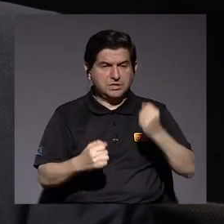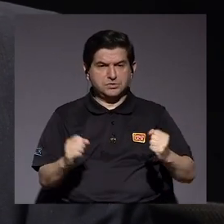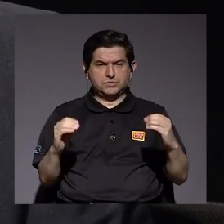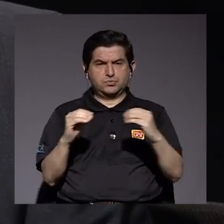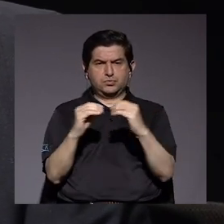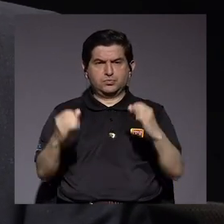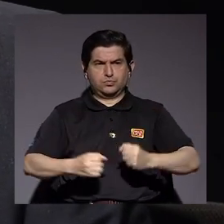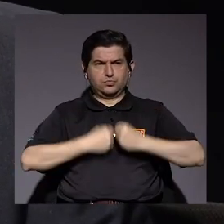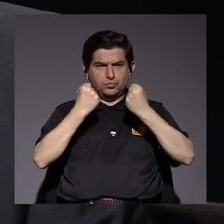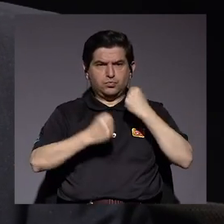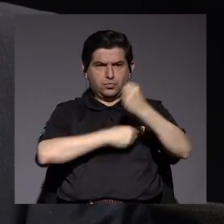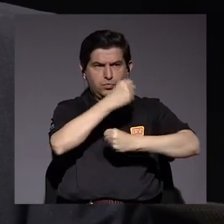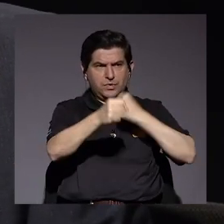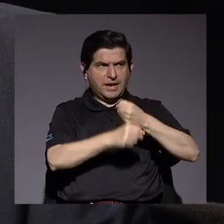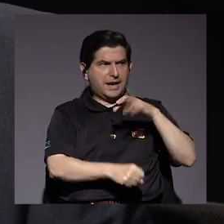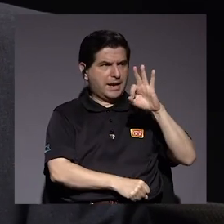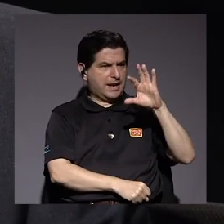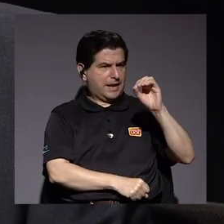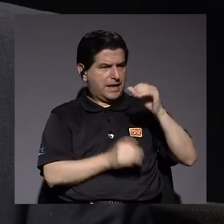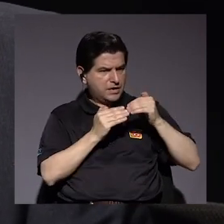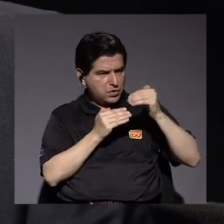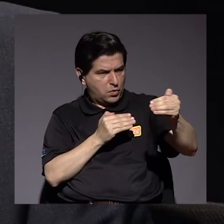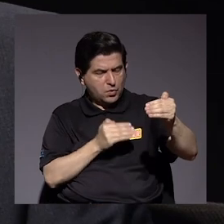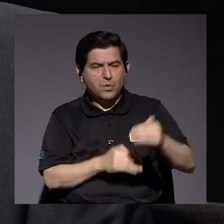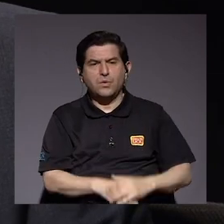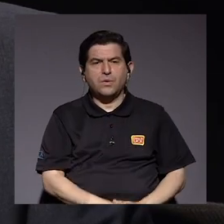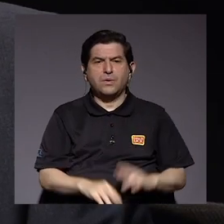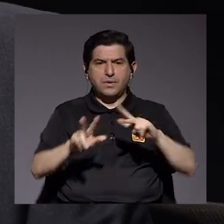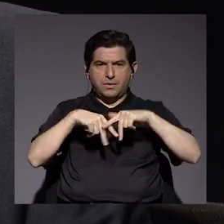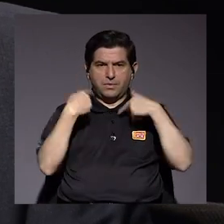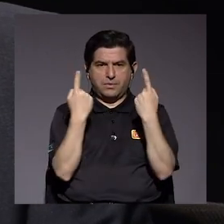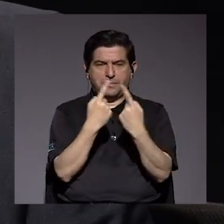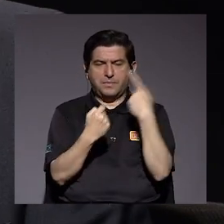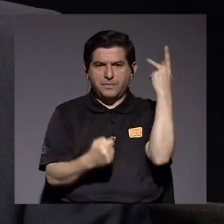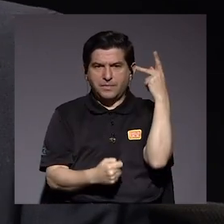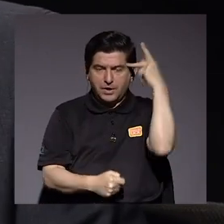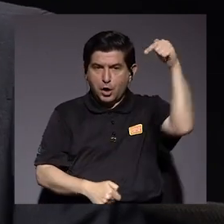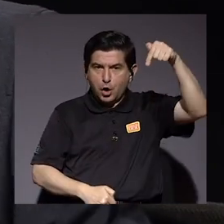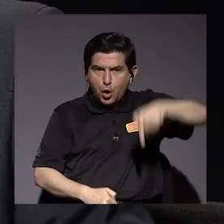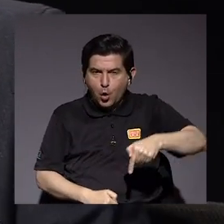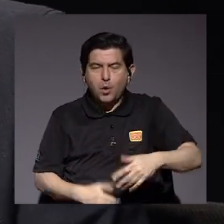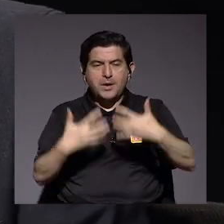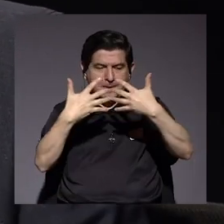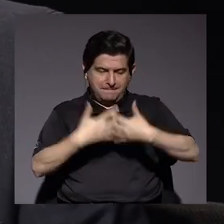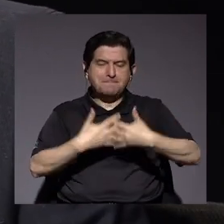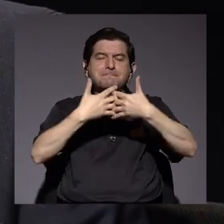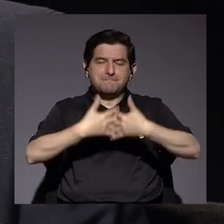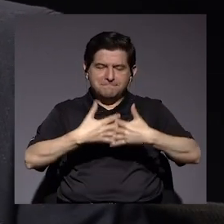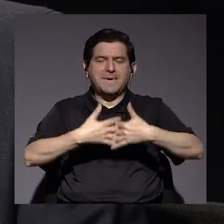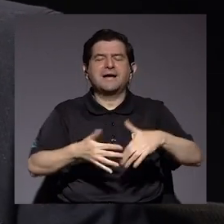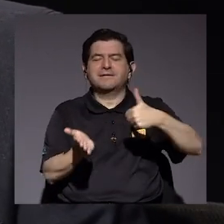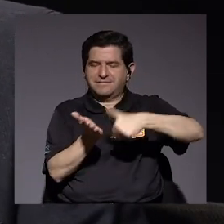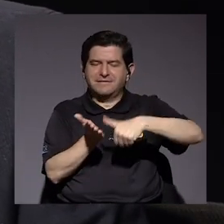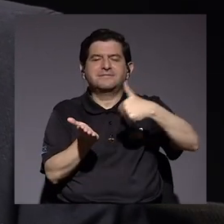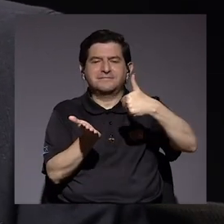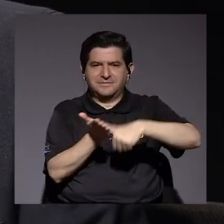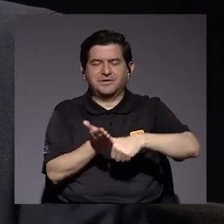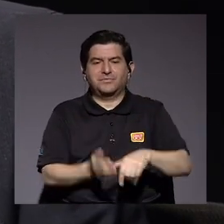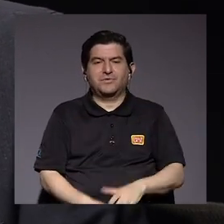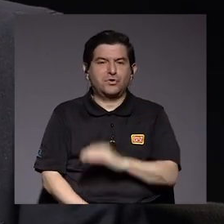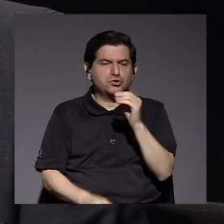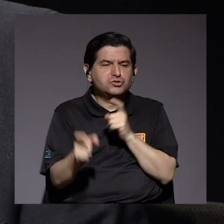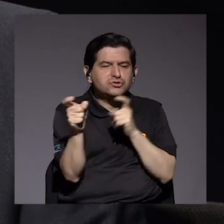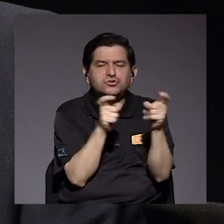proceso se intensificó a partir de los 90 y los partidos políticos hoy son maquinarias de crear